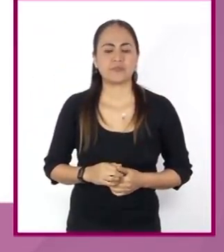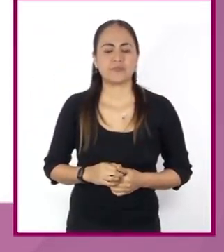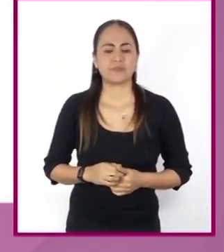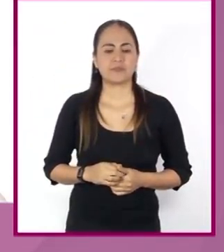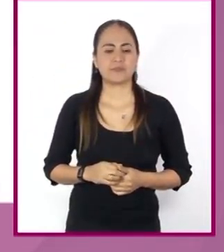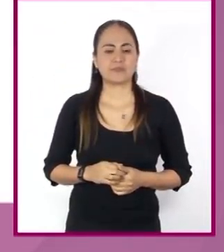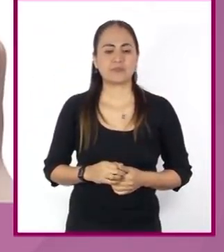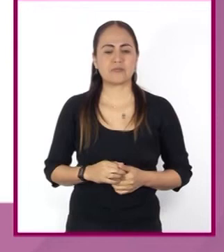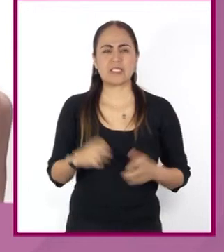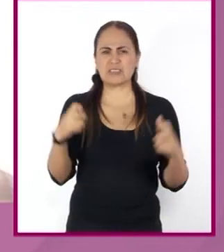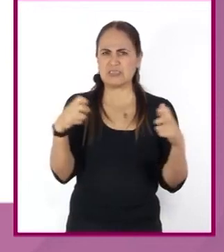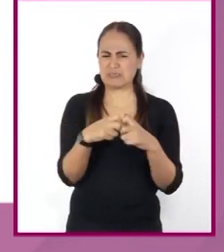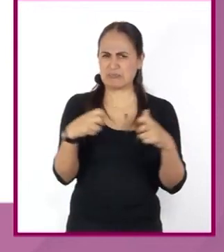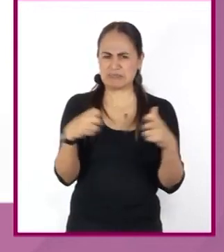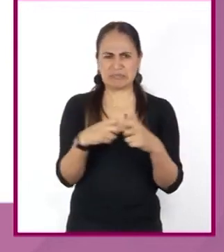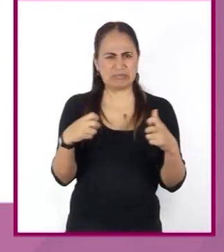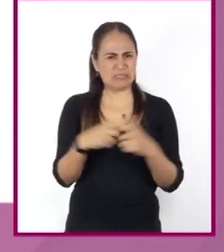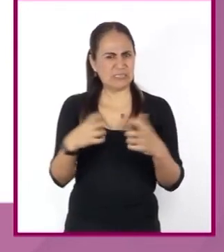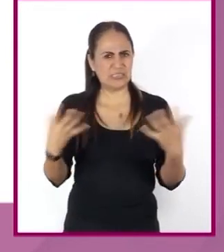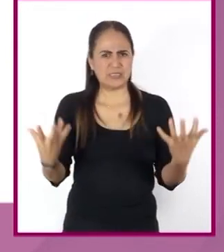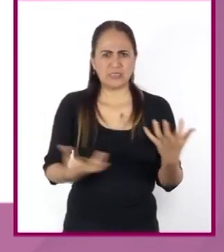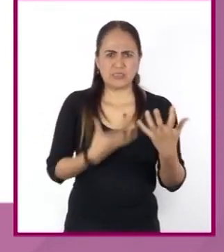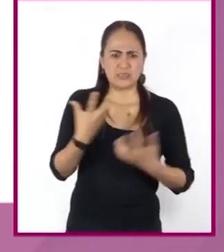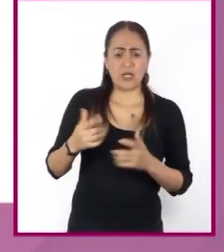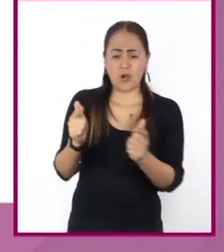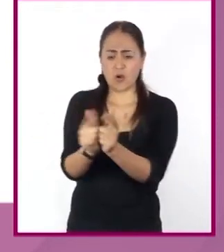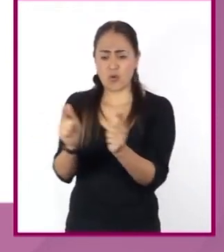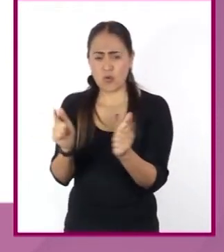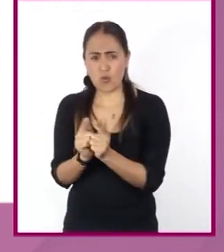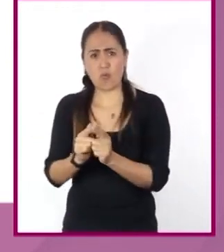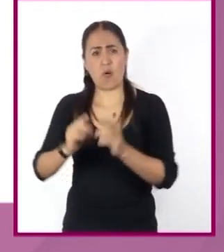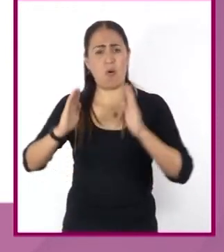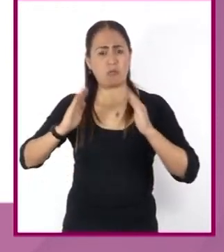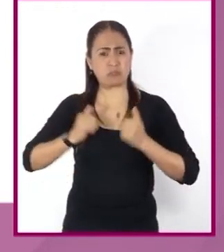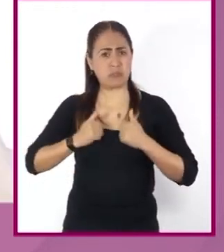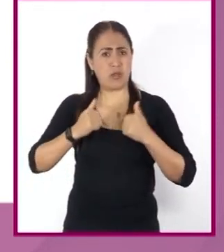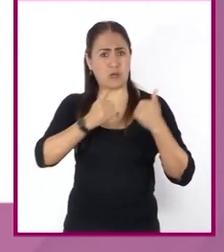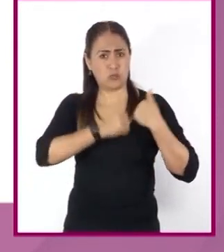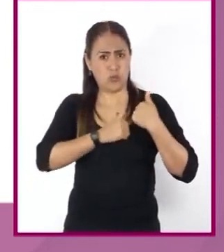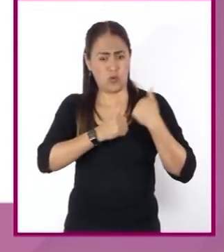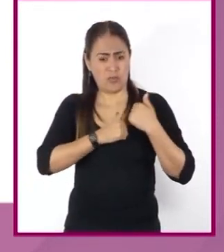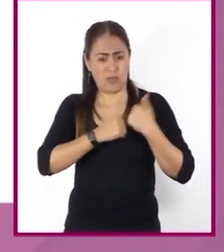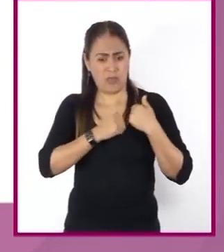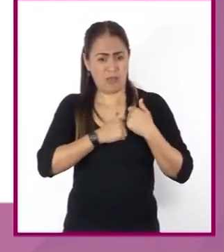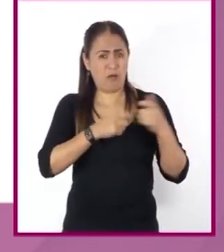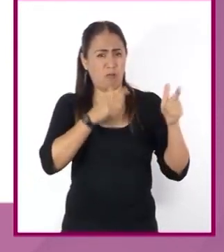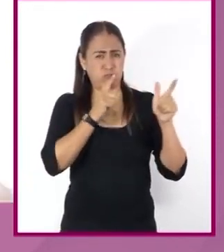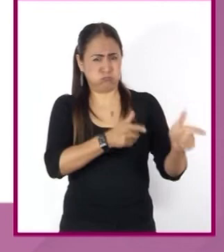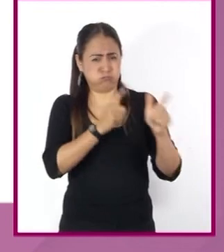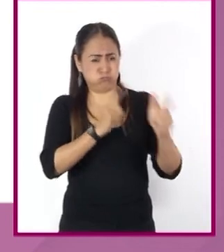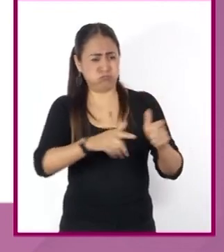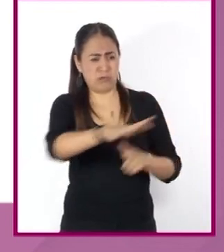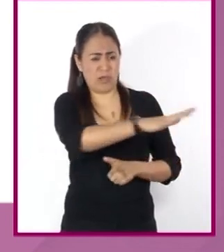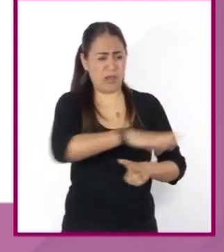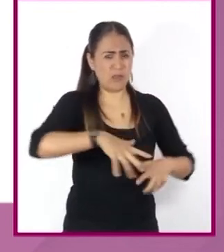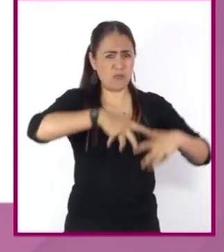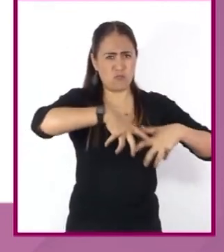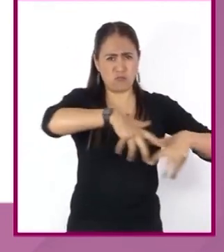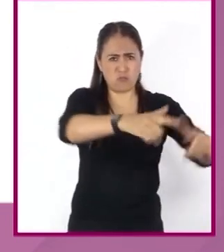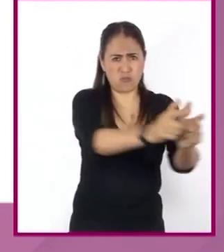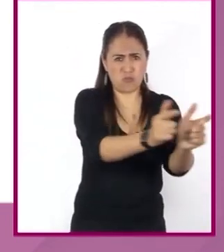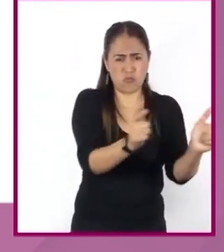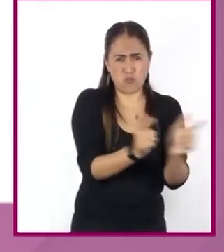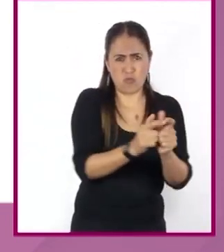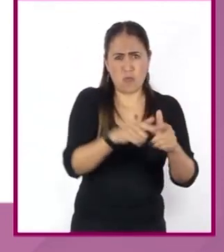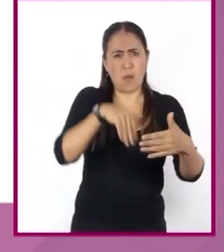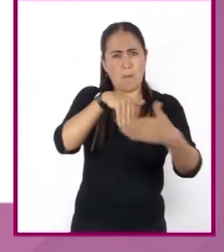La tensión crecía y un grupo de soldados ingleses disparó contra una manifestación de colonos en la aduana del